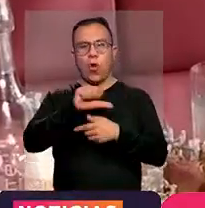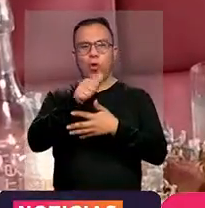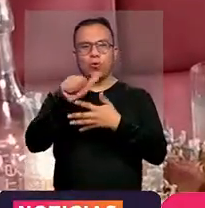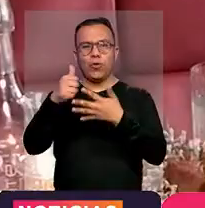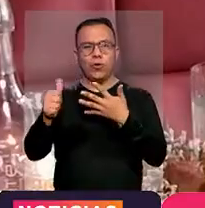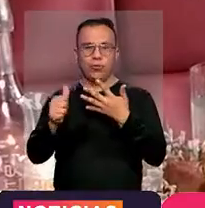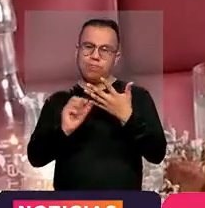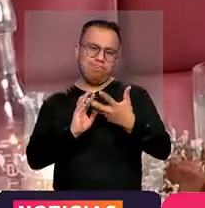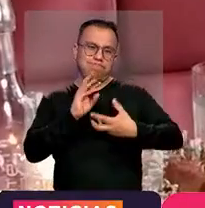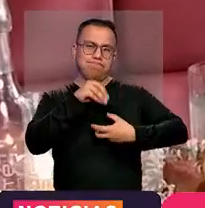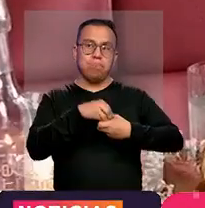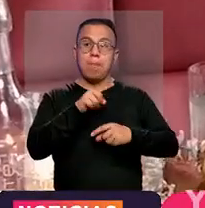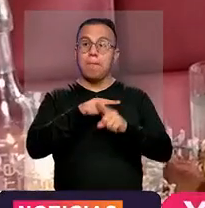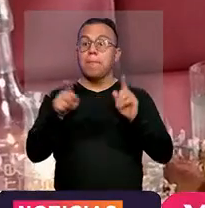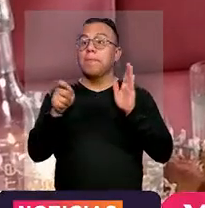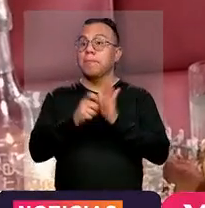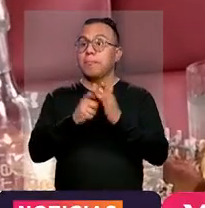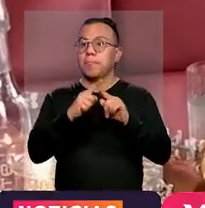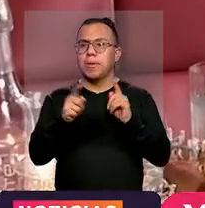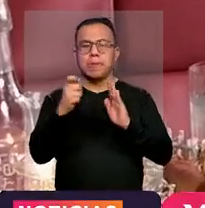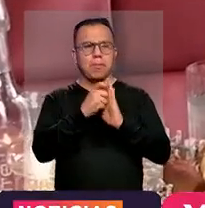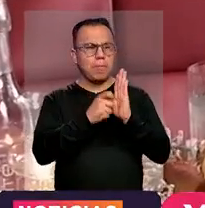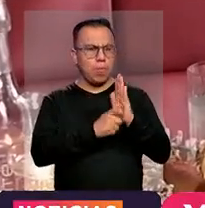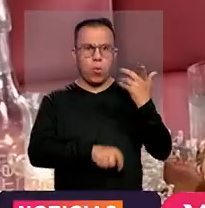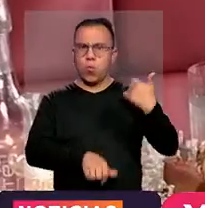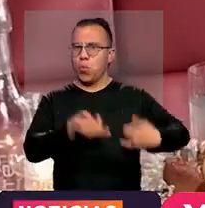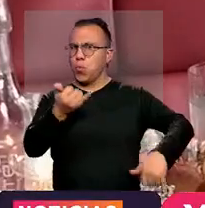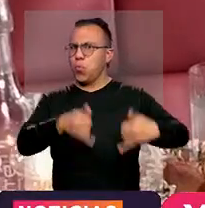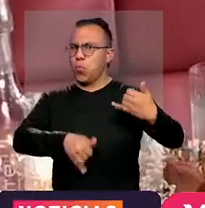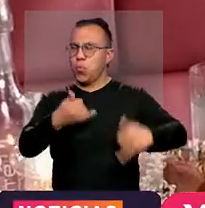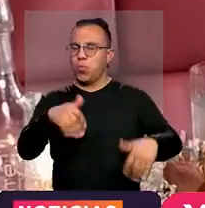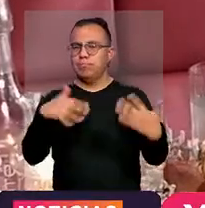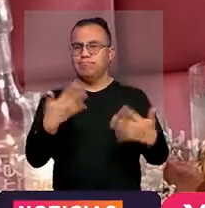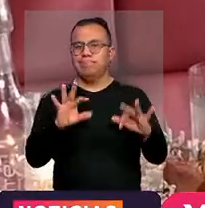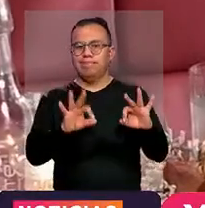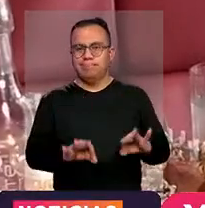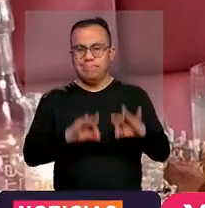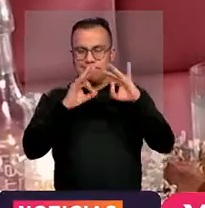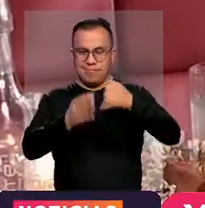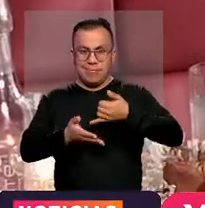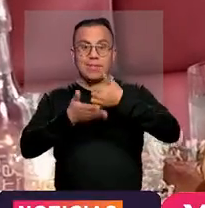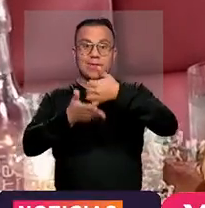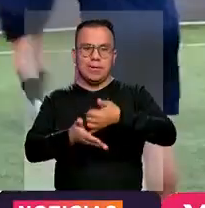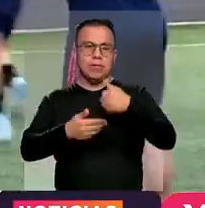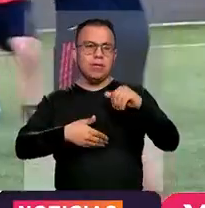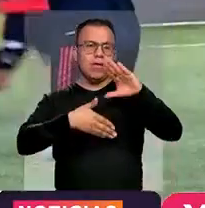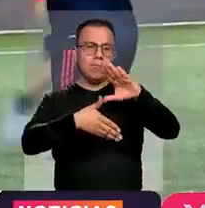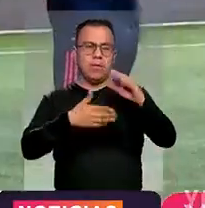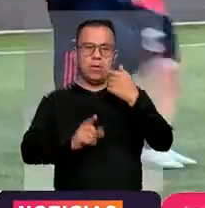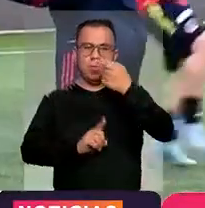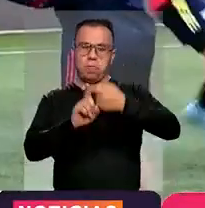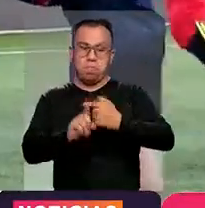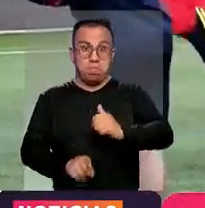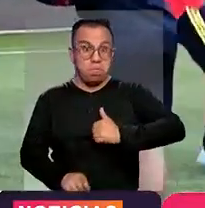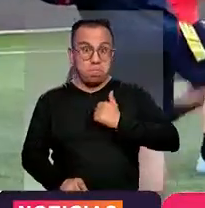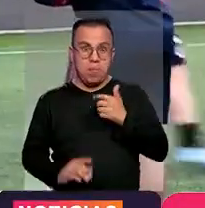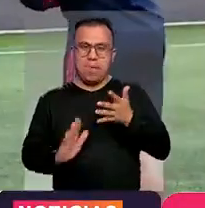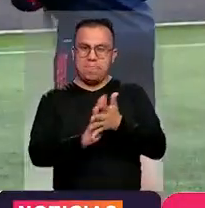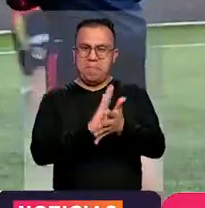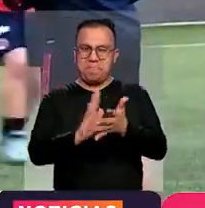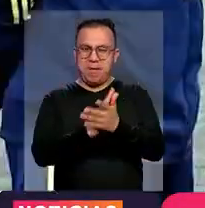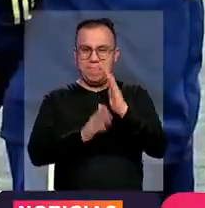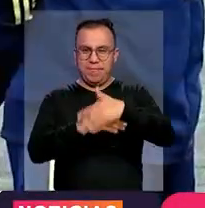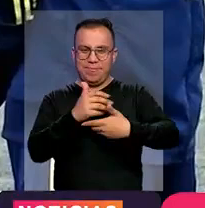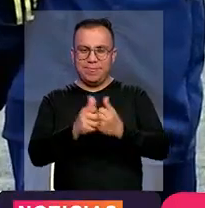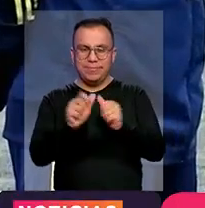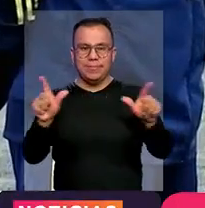estoy allí. Pero sé también que hay muchísimas jugadoras de un talento impresionante. La Copa América igual ya es en un mes. Aprovechó su espacio con los medios de